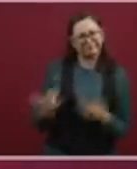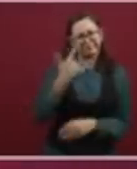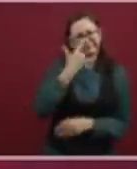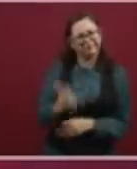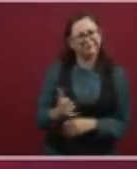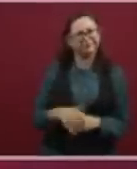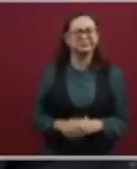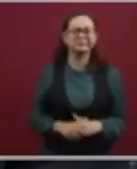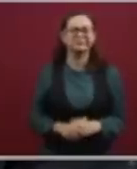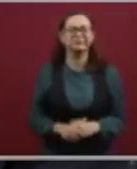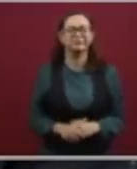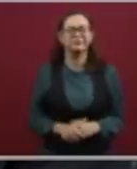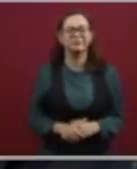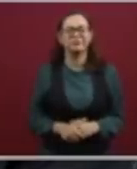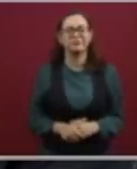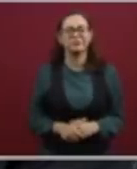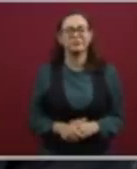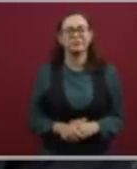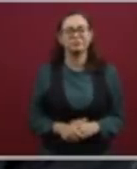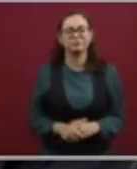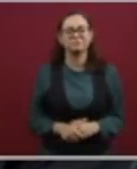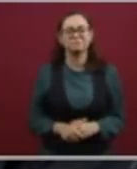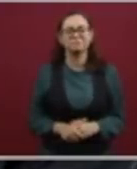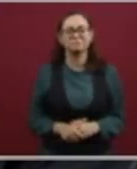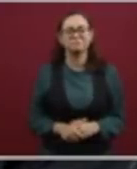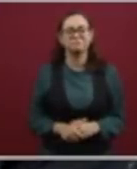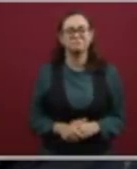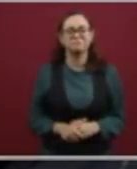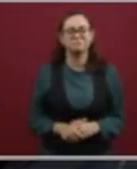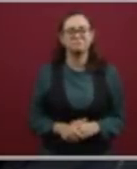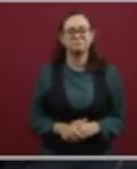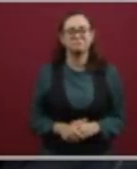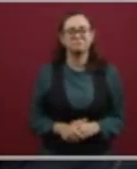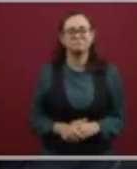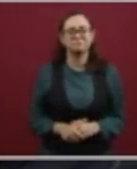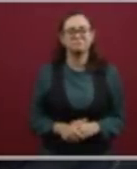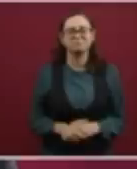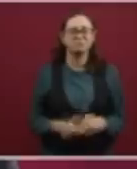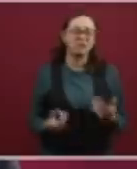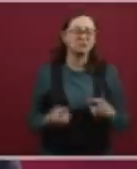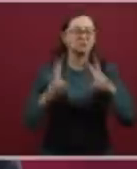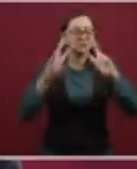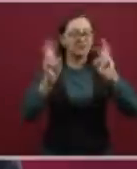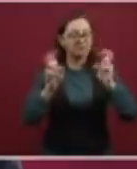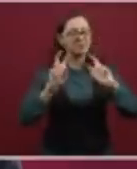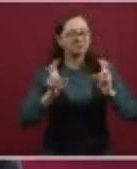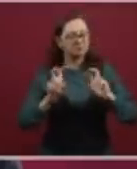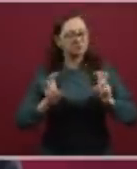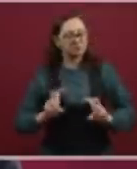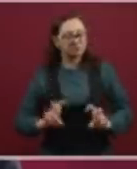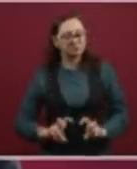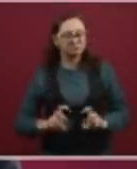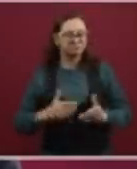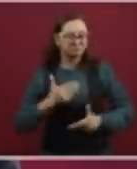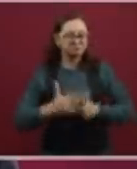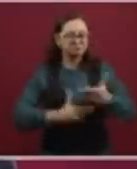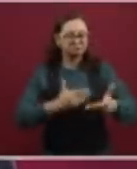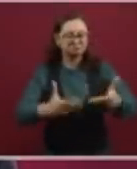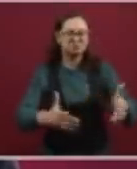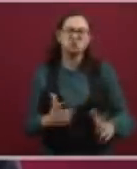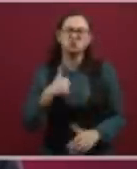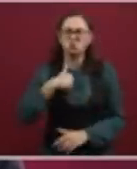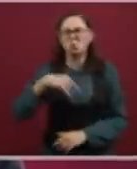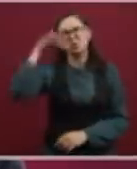¿no? Y estar viendo todos estos temas. Entonces, yo espero que nos va a ir muy